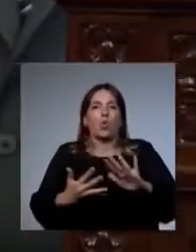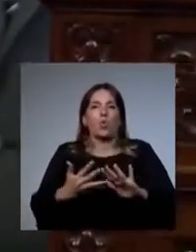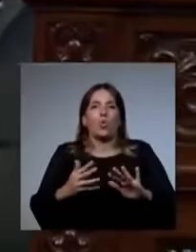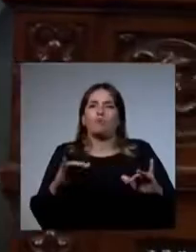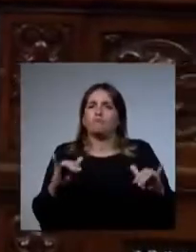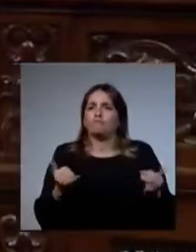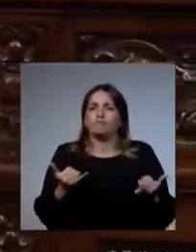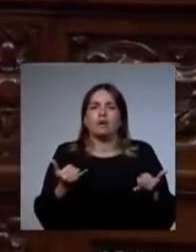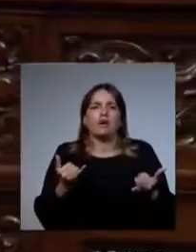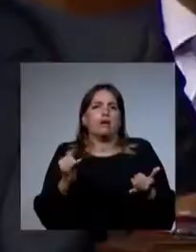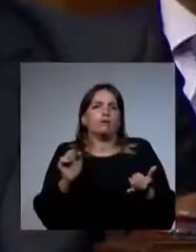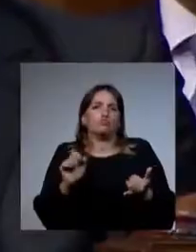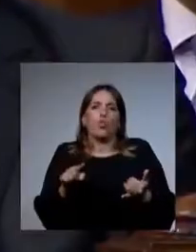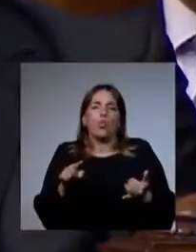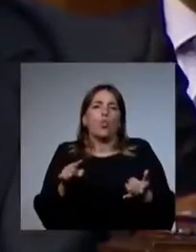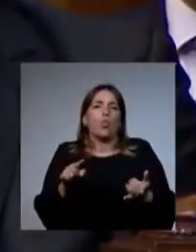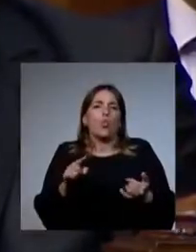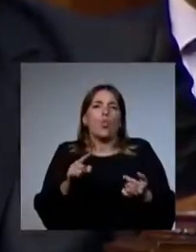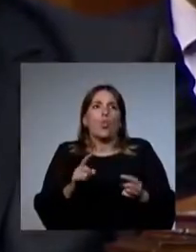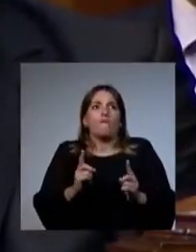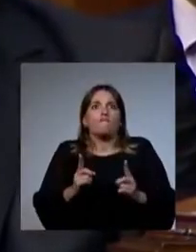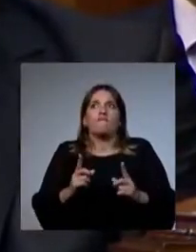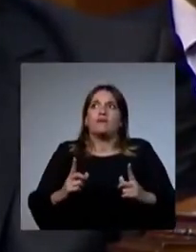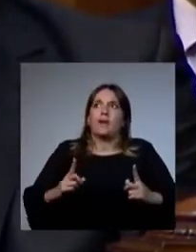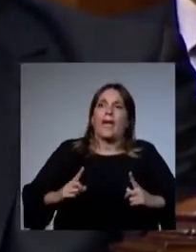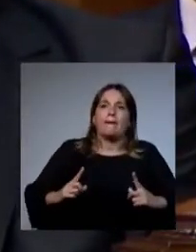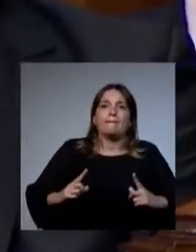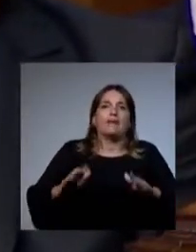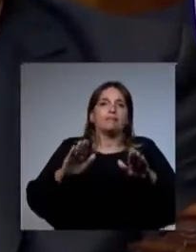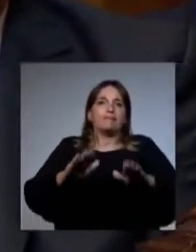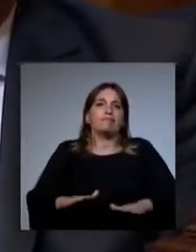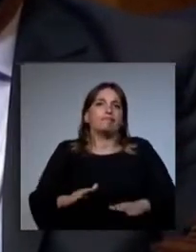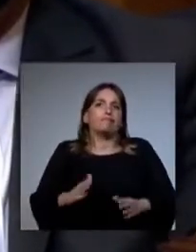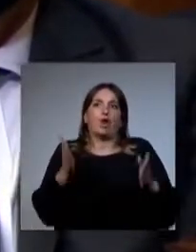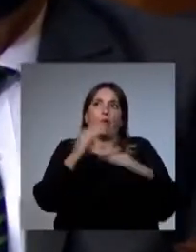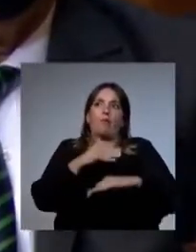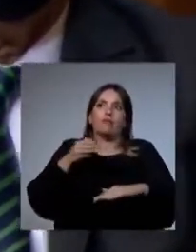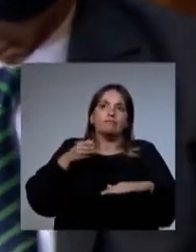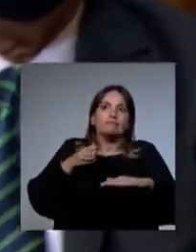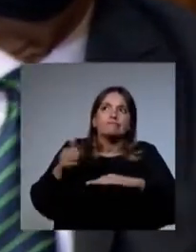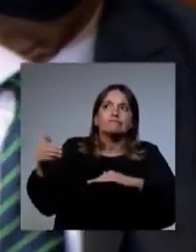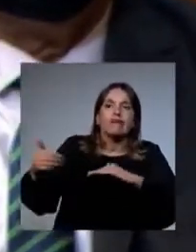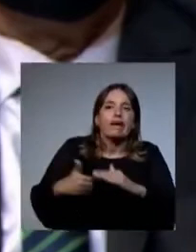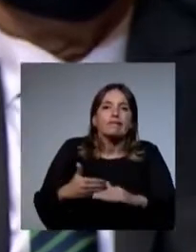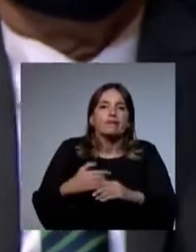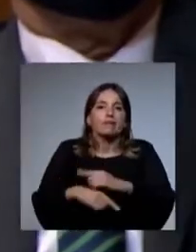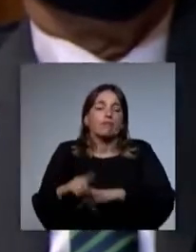quedado varados ante la emergencia sanitaria y el cierre global de fronteras.